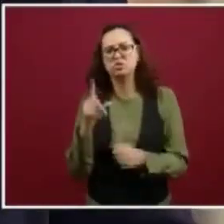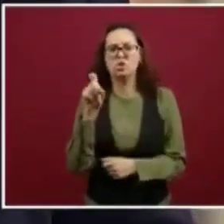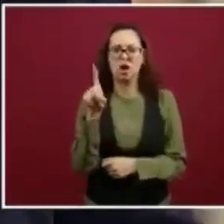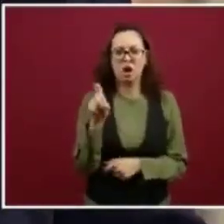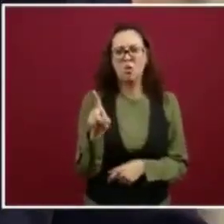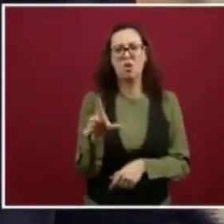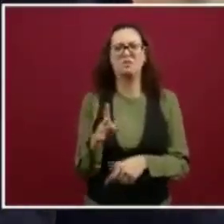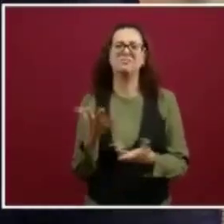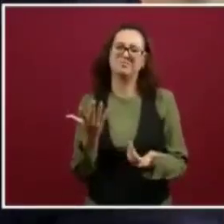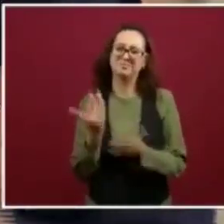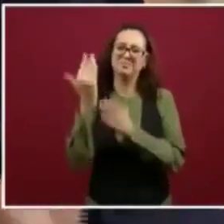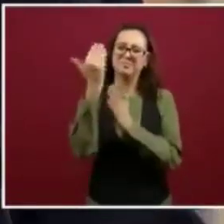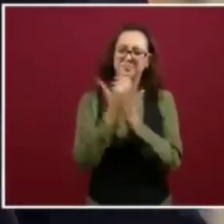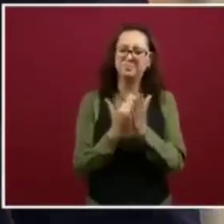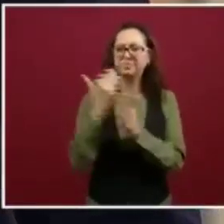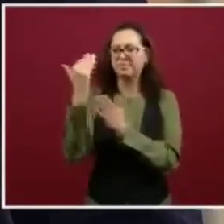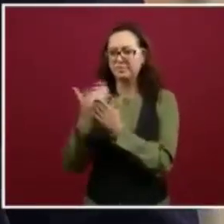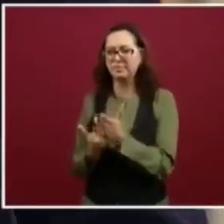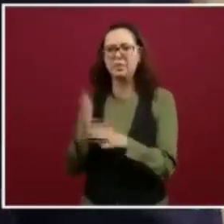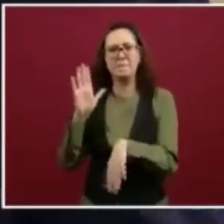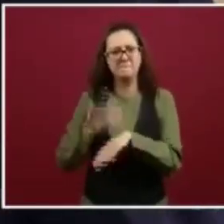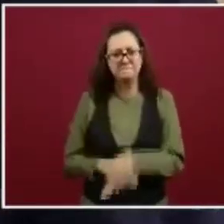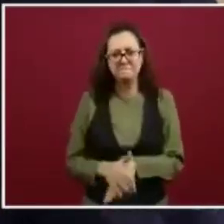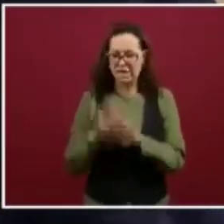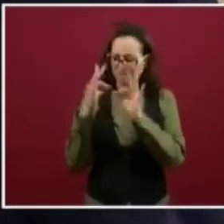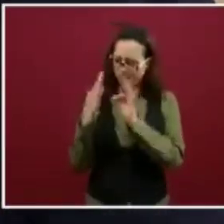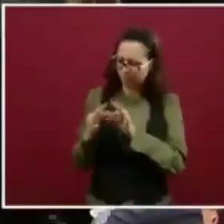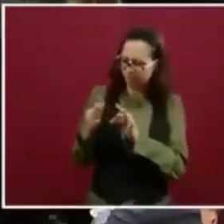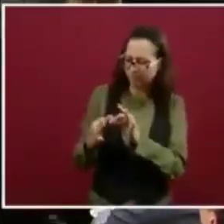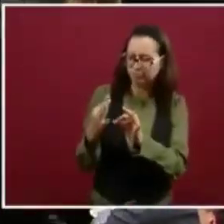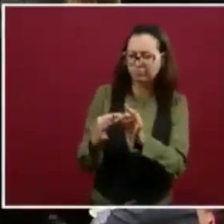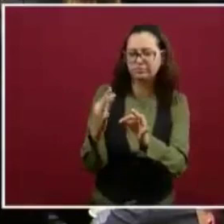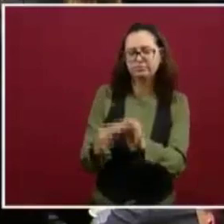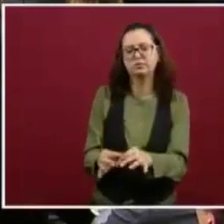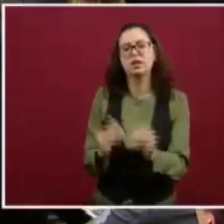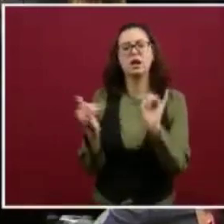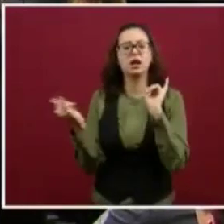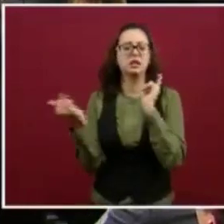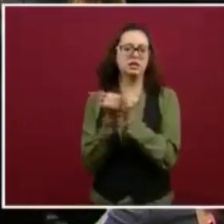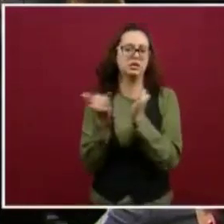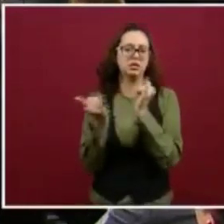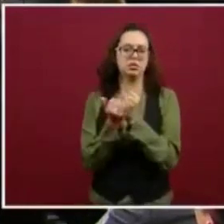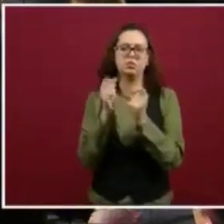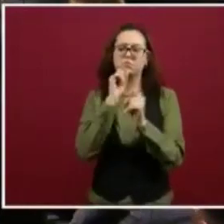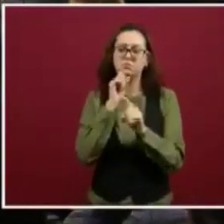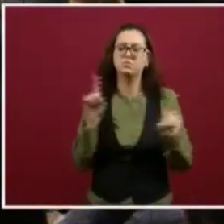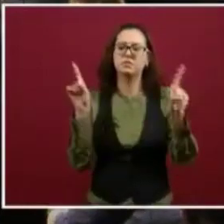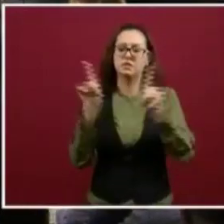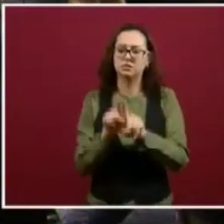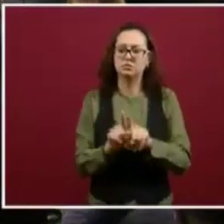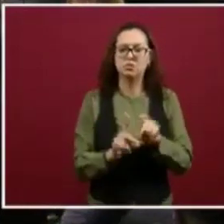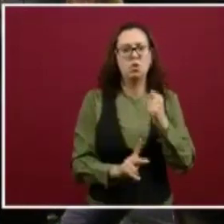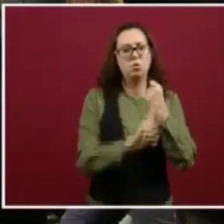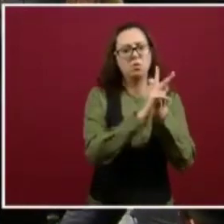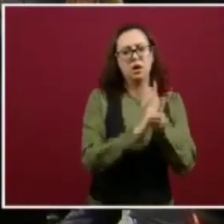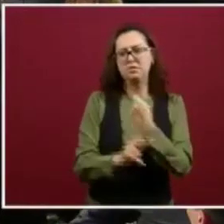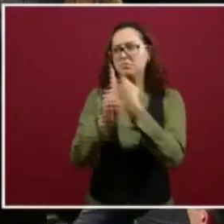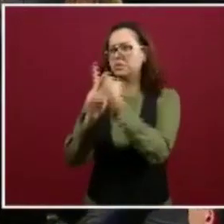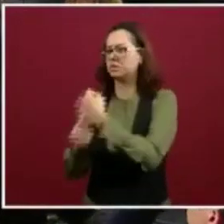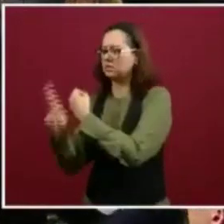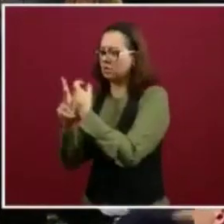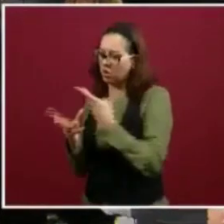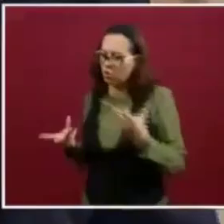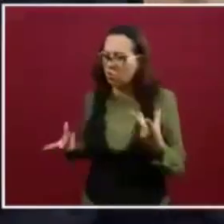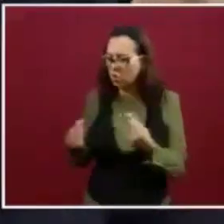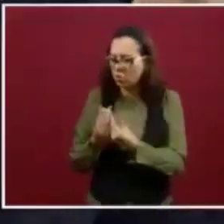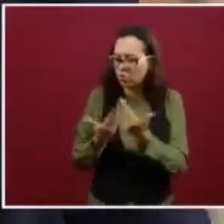de energía. Es decir, seamos más eficientes en la producción y potenciar, por cierto, entre los países la gestión de riesgos.